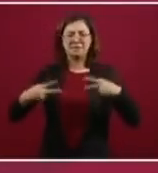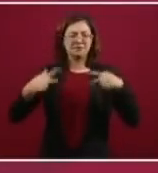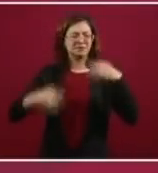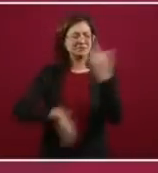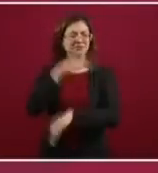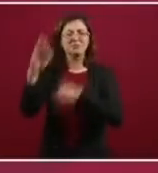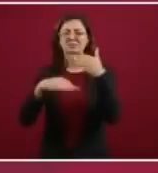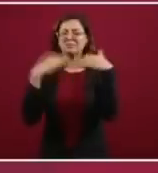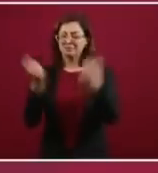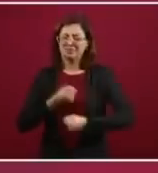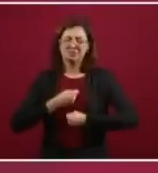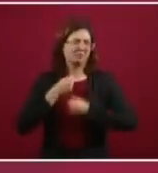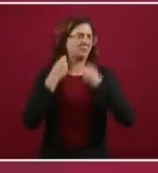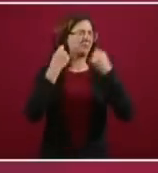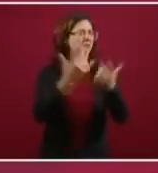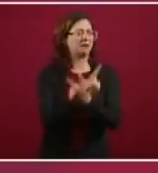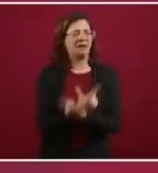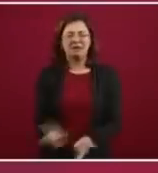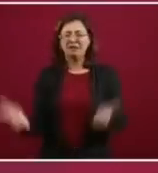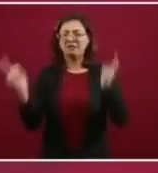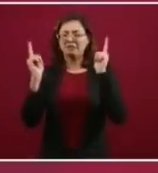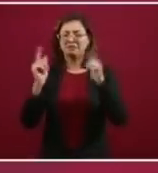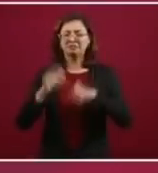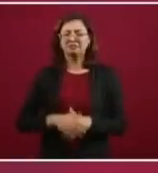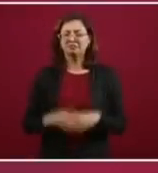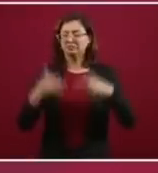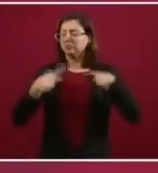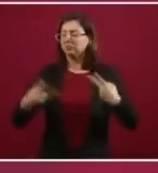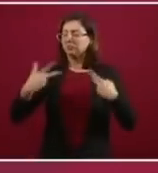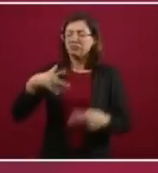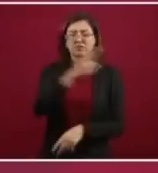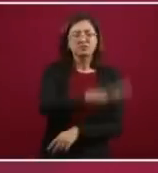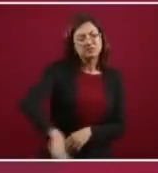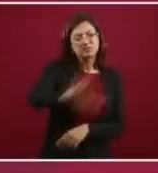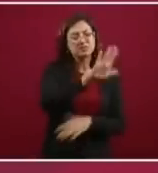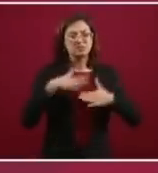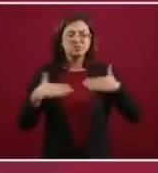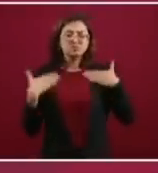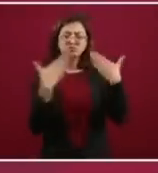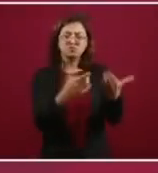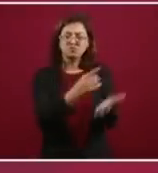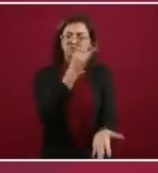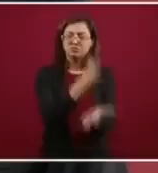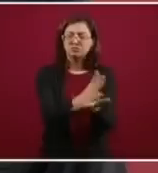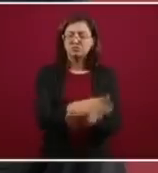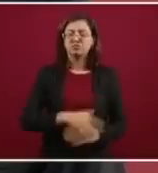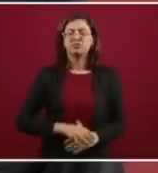manifieste. Tener confianza nada más en los ciudadanos.